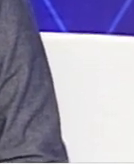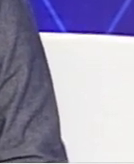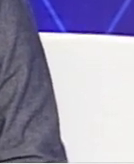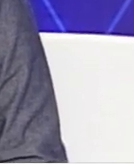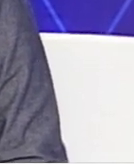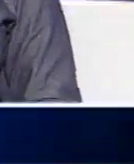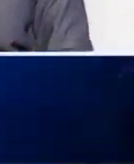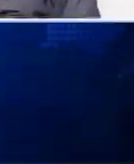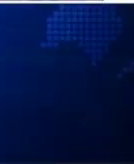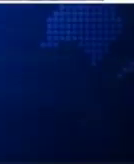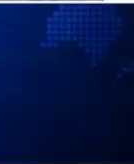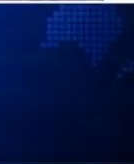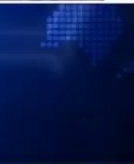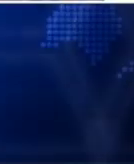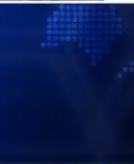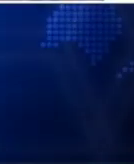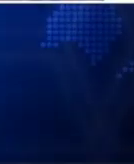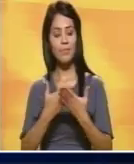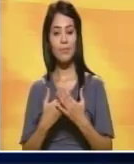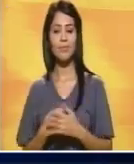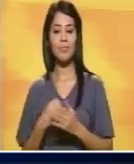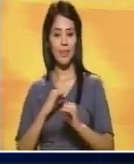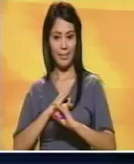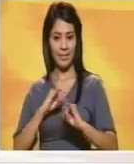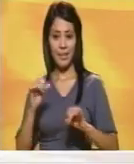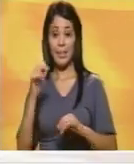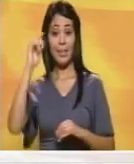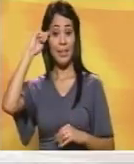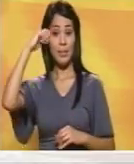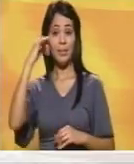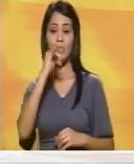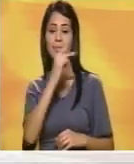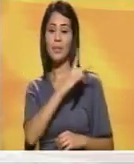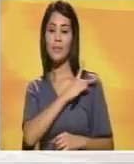Ángel. Gracias, Lirio. Hasta aquí nuestra emisión